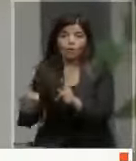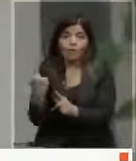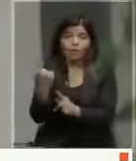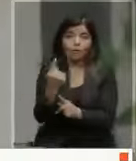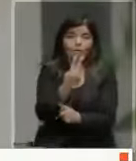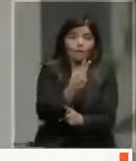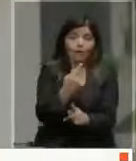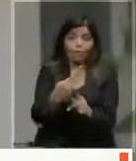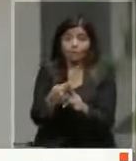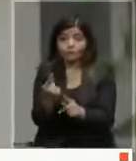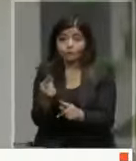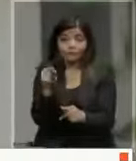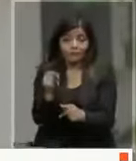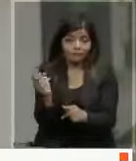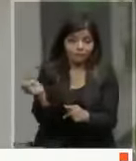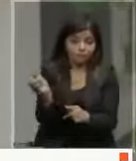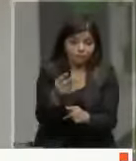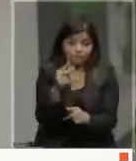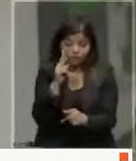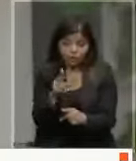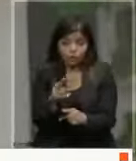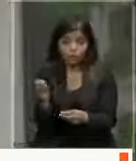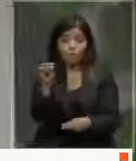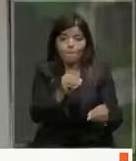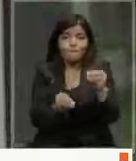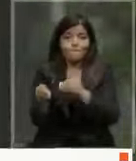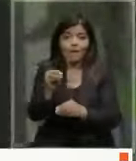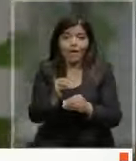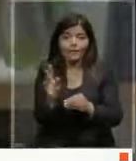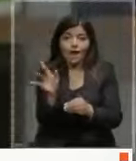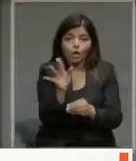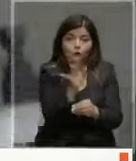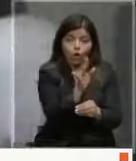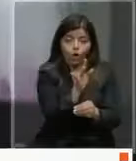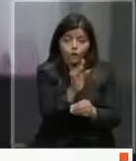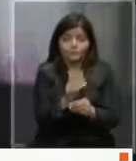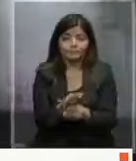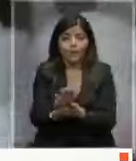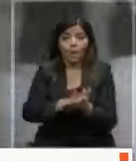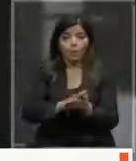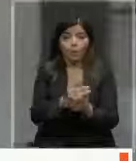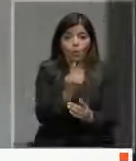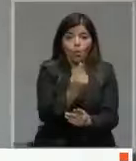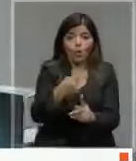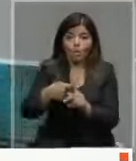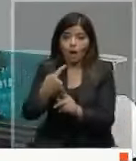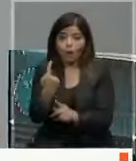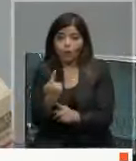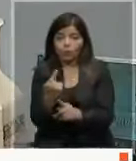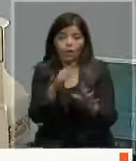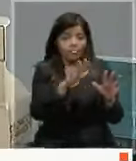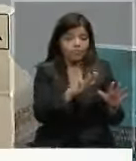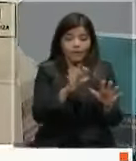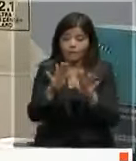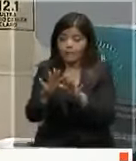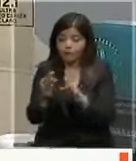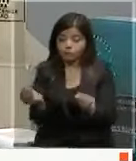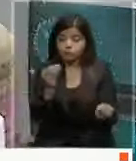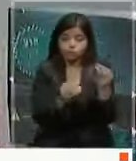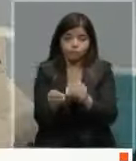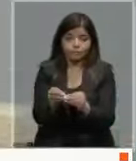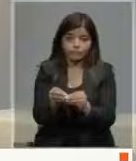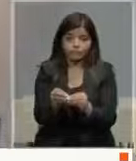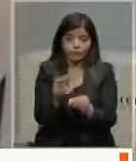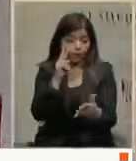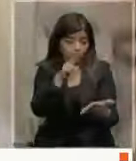Y eso es eh voy a saber cómo mezclar la la tintura Por ejemplo si es uno más uno hago 10 g de esta más 10 gr de esa pero no